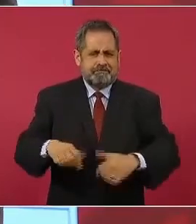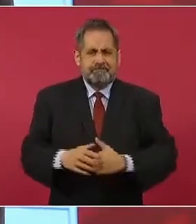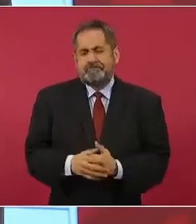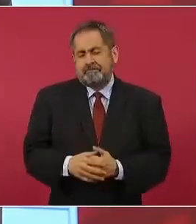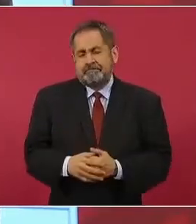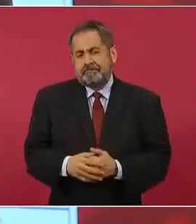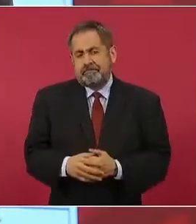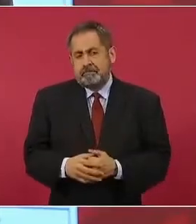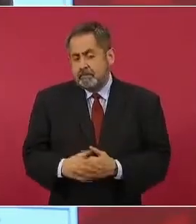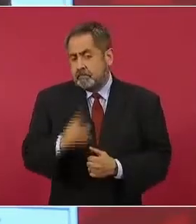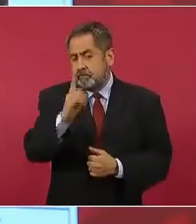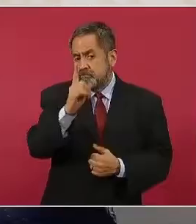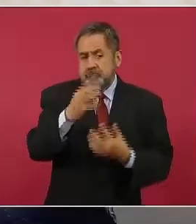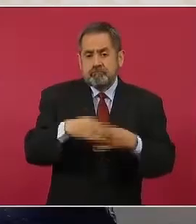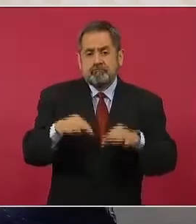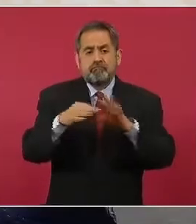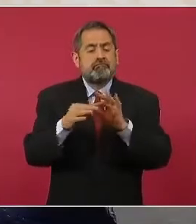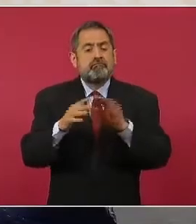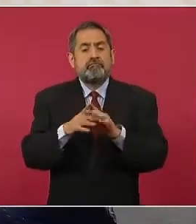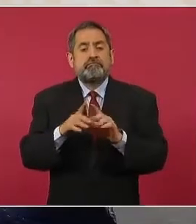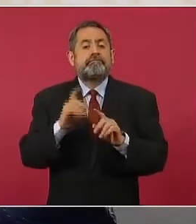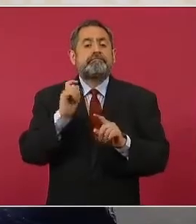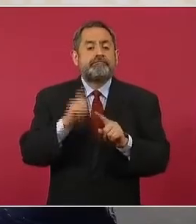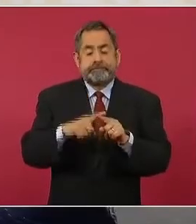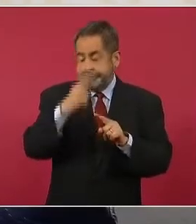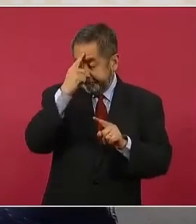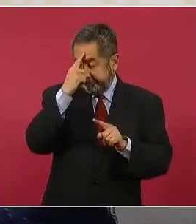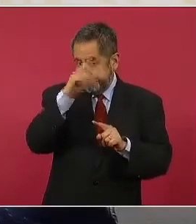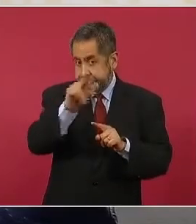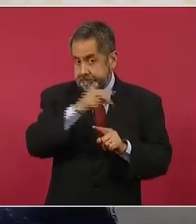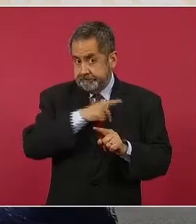de alrededor de 30 millones de dosis.